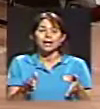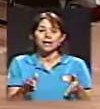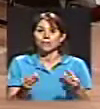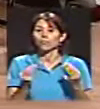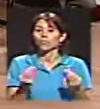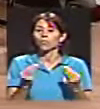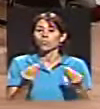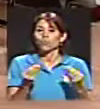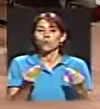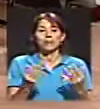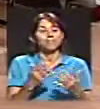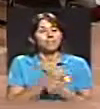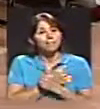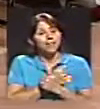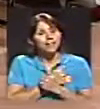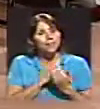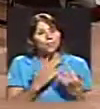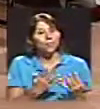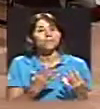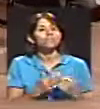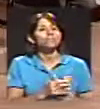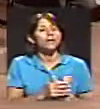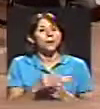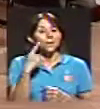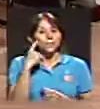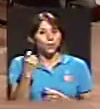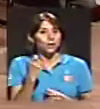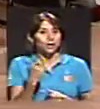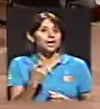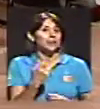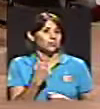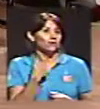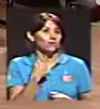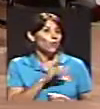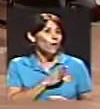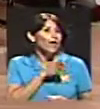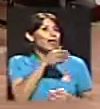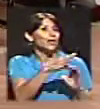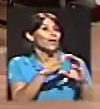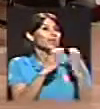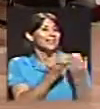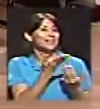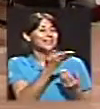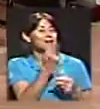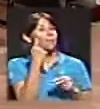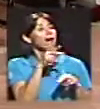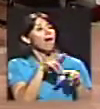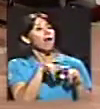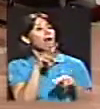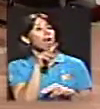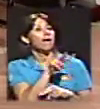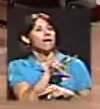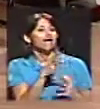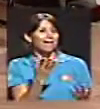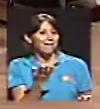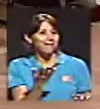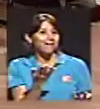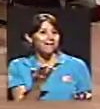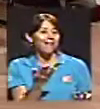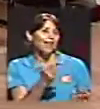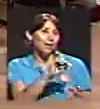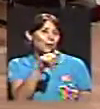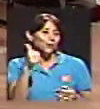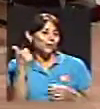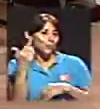muy admirado y querido, porque yo me he ido a sentar a las clases de don Tomás en